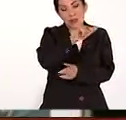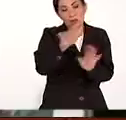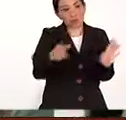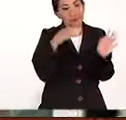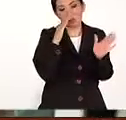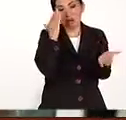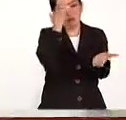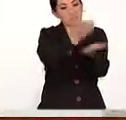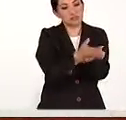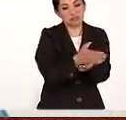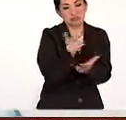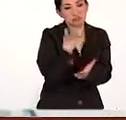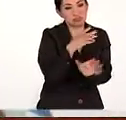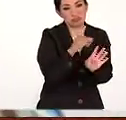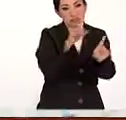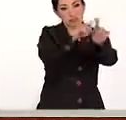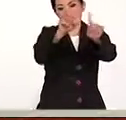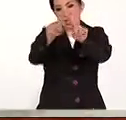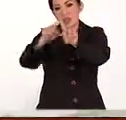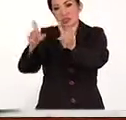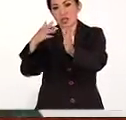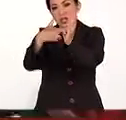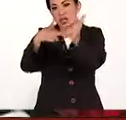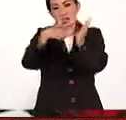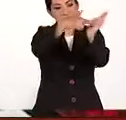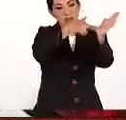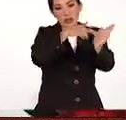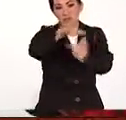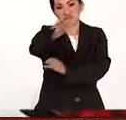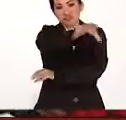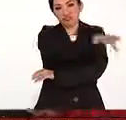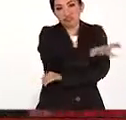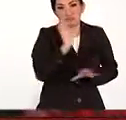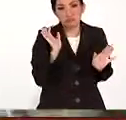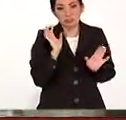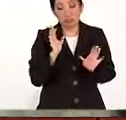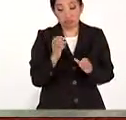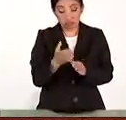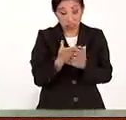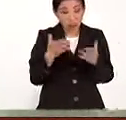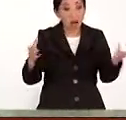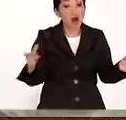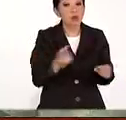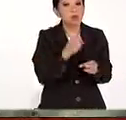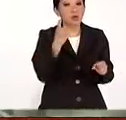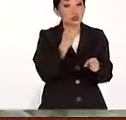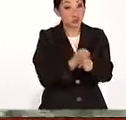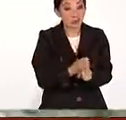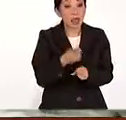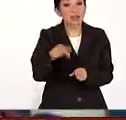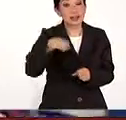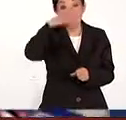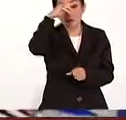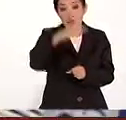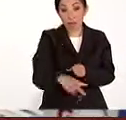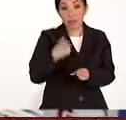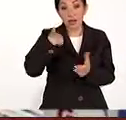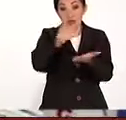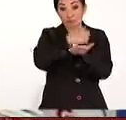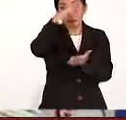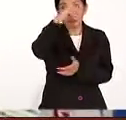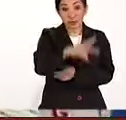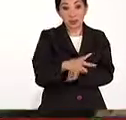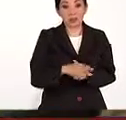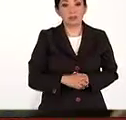y ahí entran digamos la gama de alternativas que es una gran oportunidad para mucha gente en este país para la ciudad de